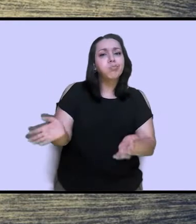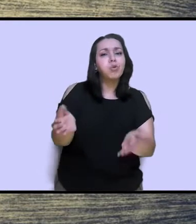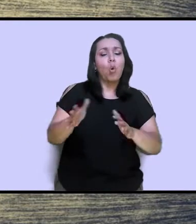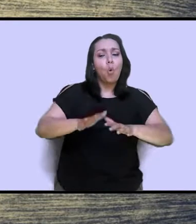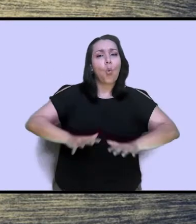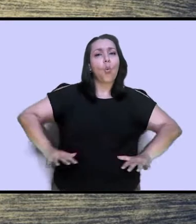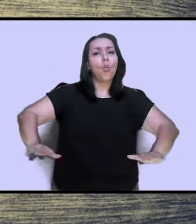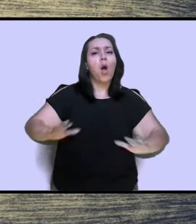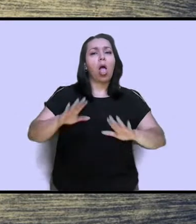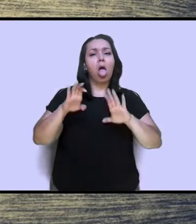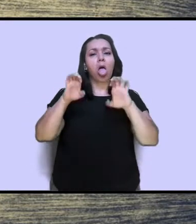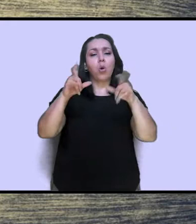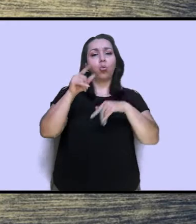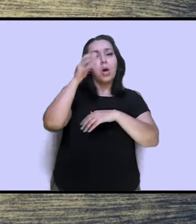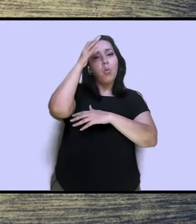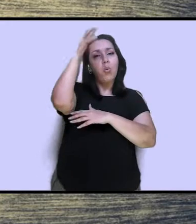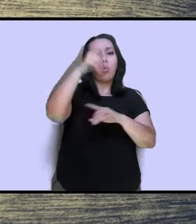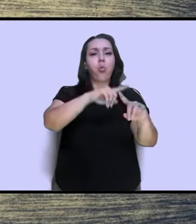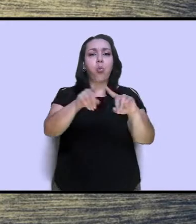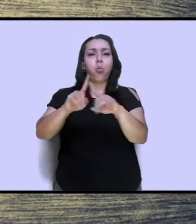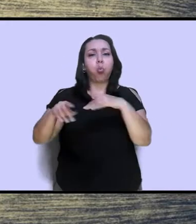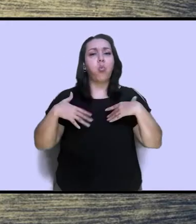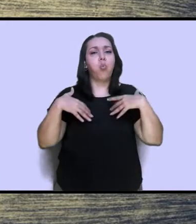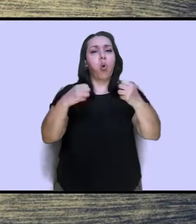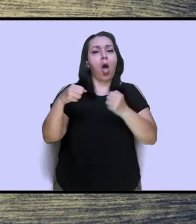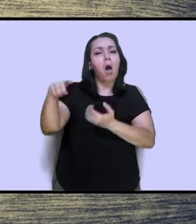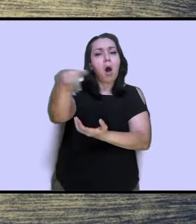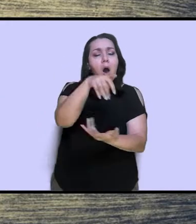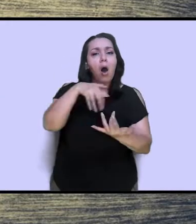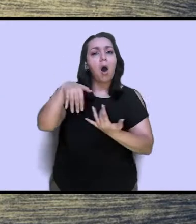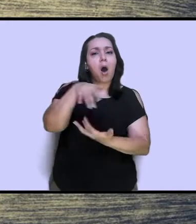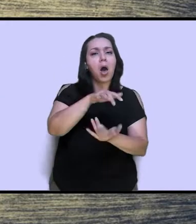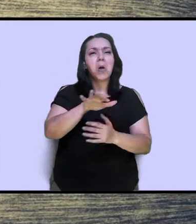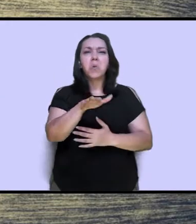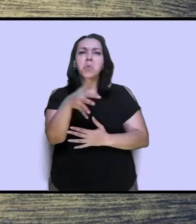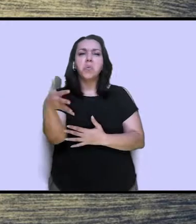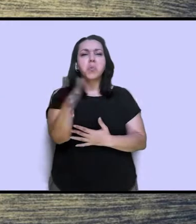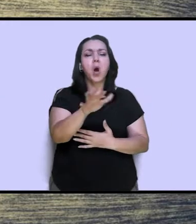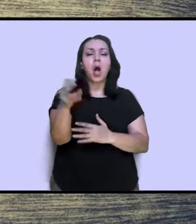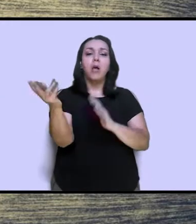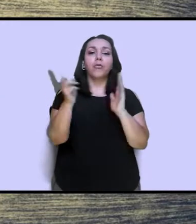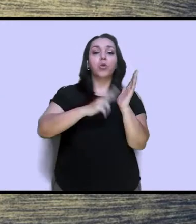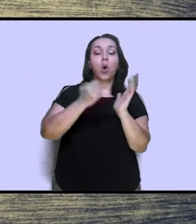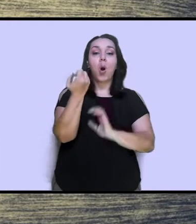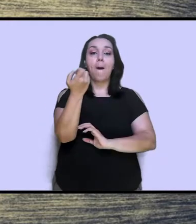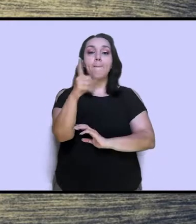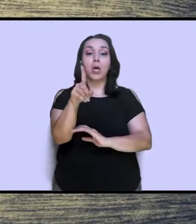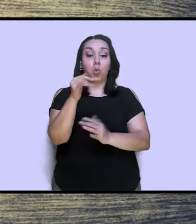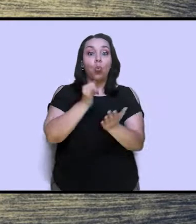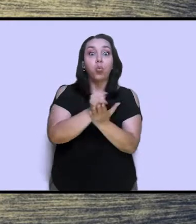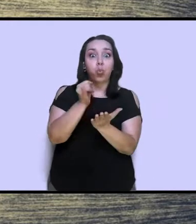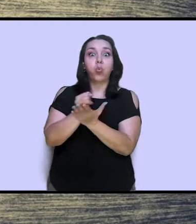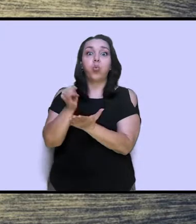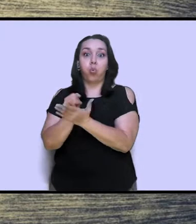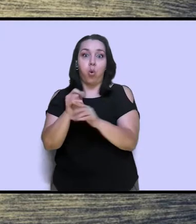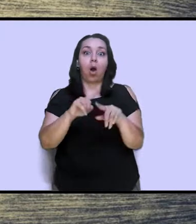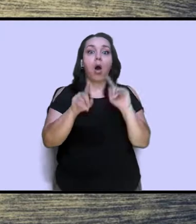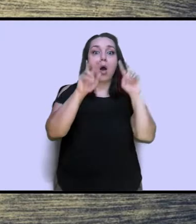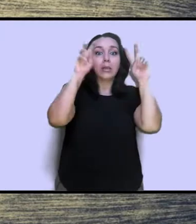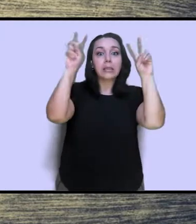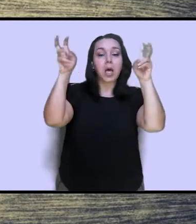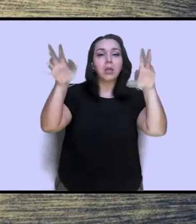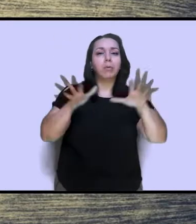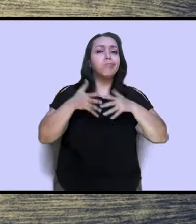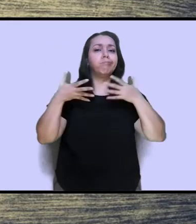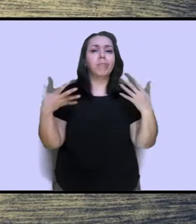espacios para la educación intercultural y la sana convivencia. Por el año 2011 se hizo una investigación en esta temática y